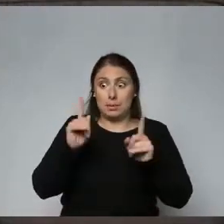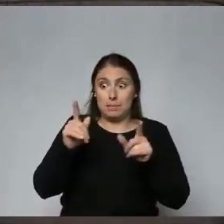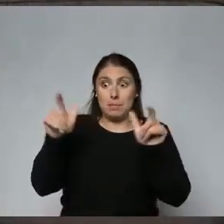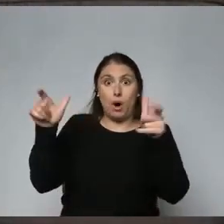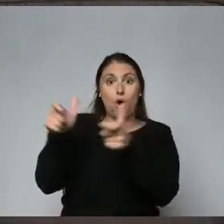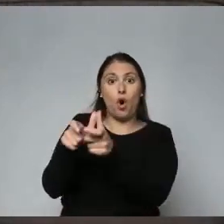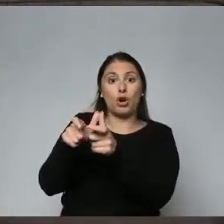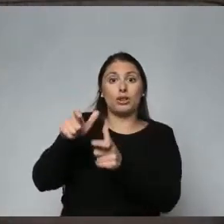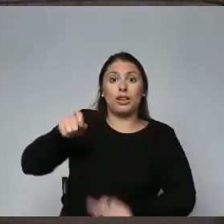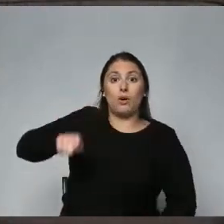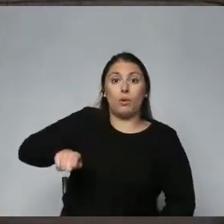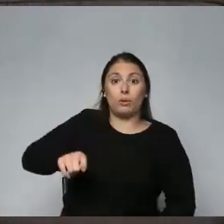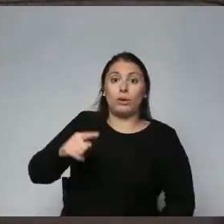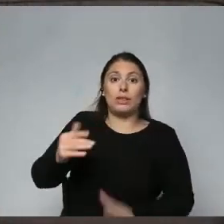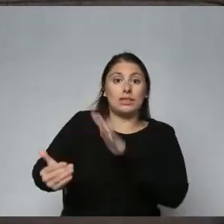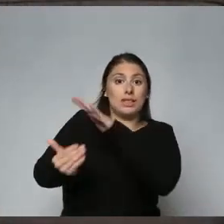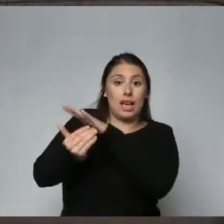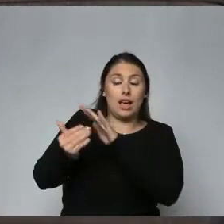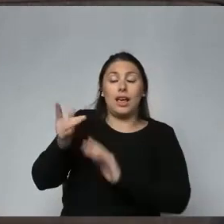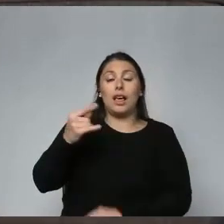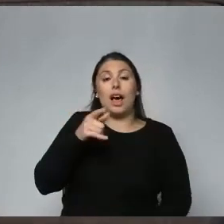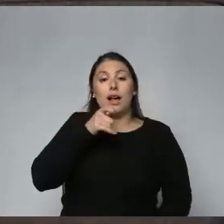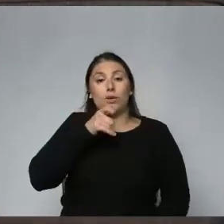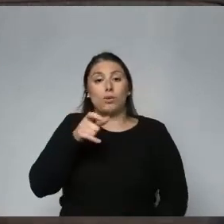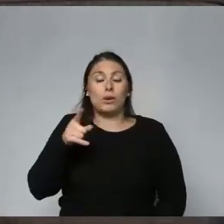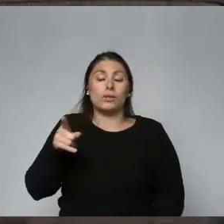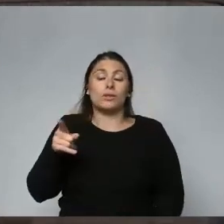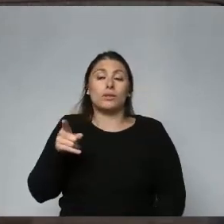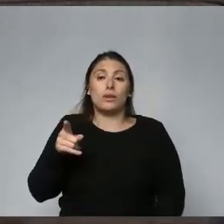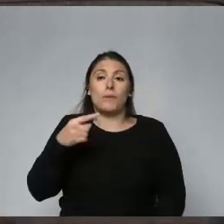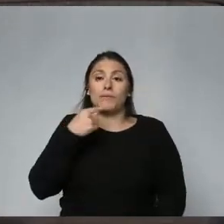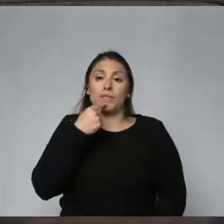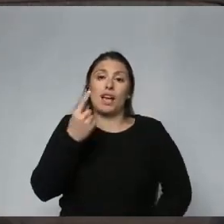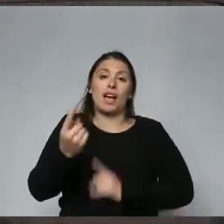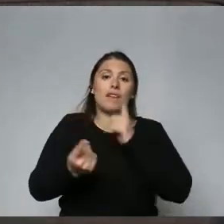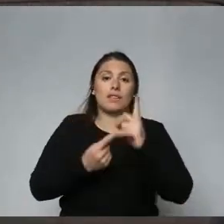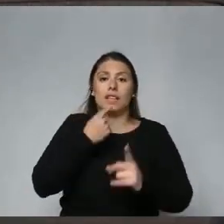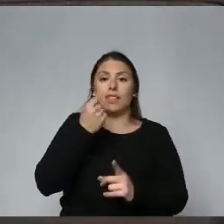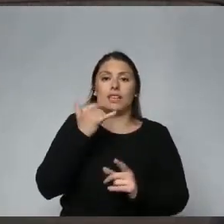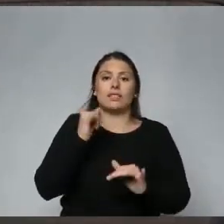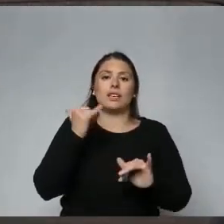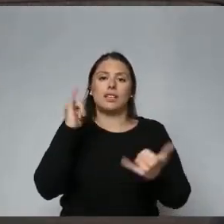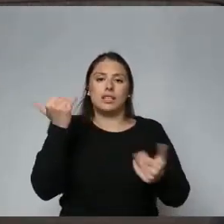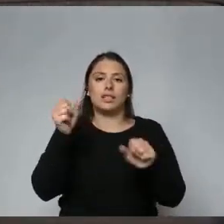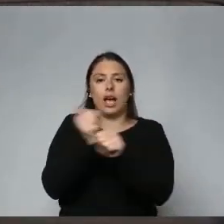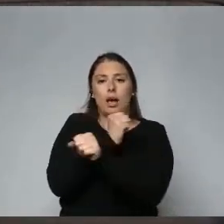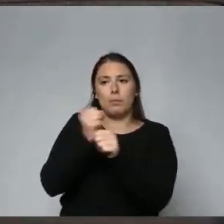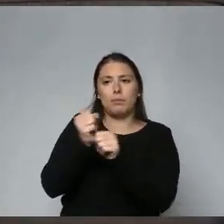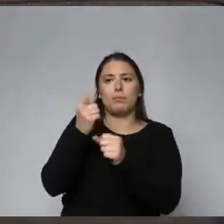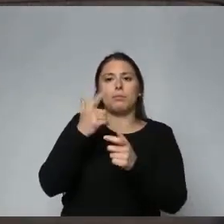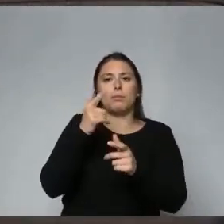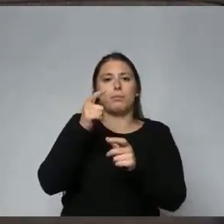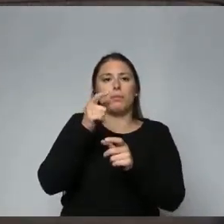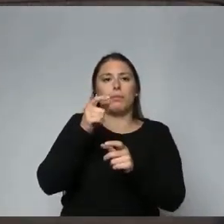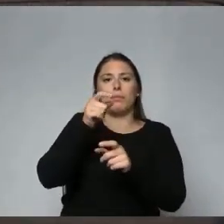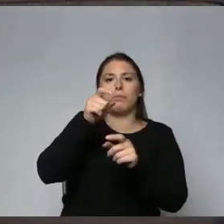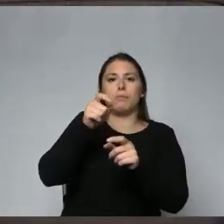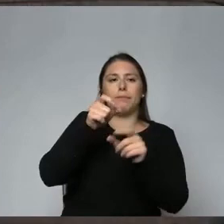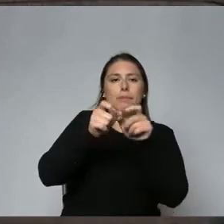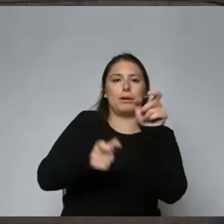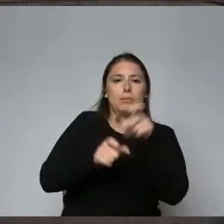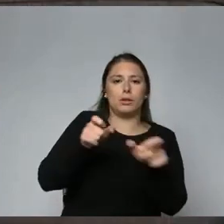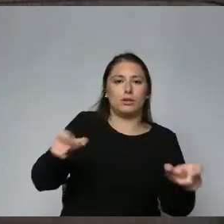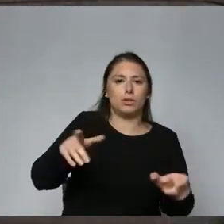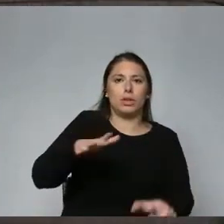el argumento de que Dana Bessel fue ratificada por la voluntad popular, no